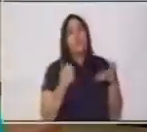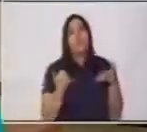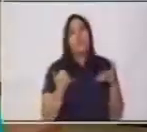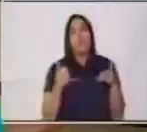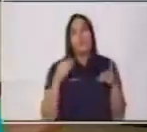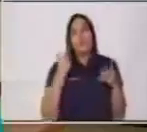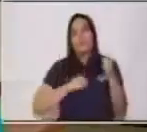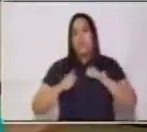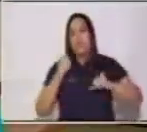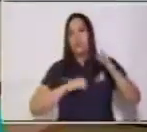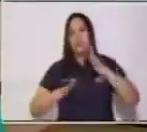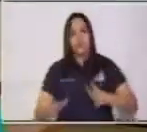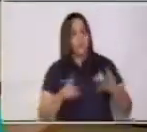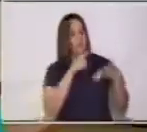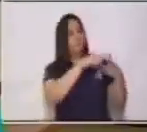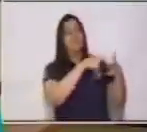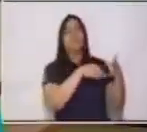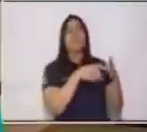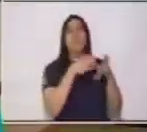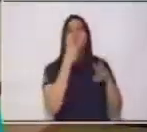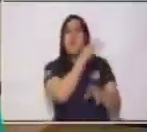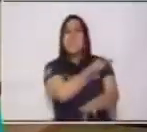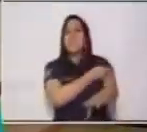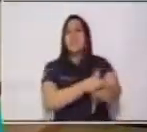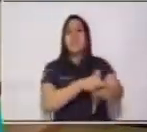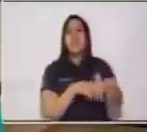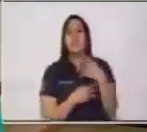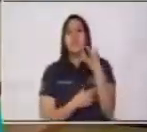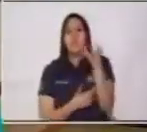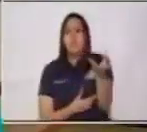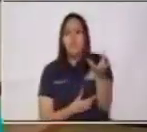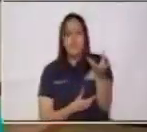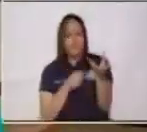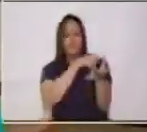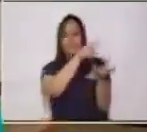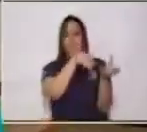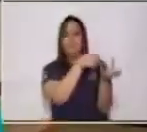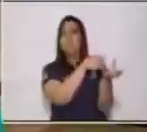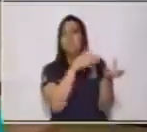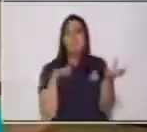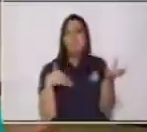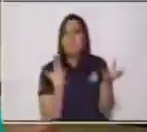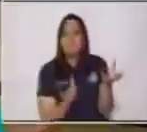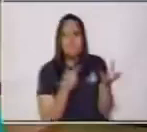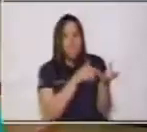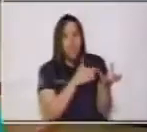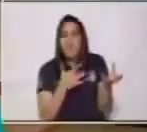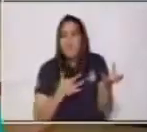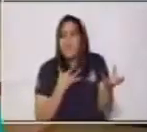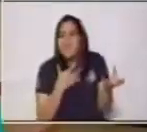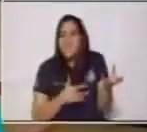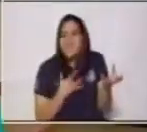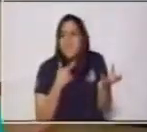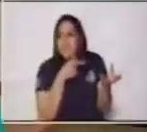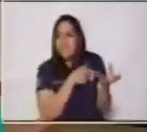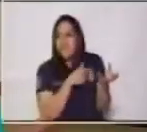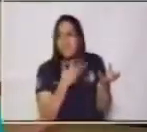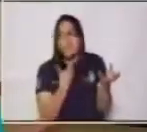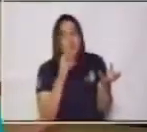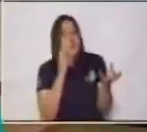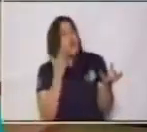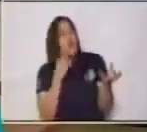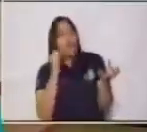una historia acerca de una piedra. ¿Qué crees tú que le puede suceder a una piedra? ¿O qué te hace sentir una piedra? ¿Cómo